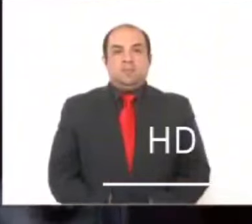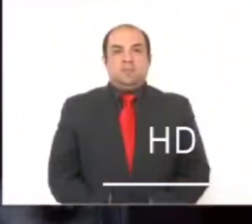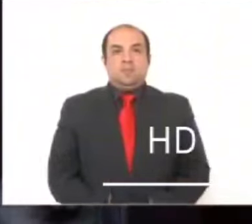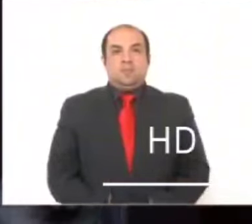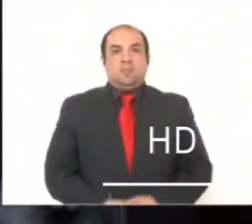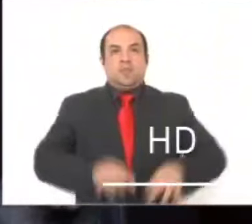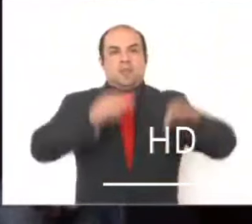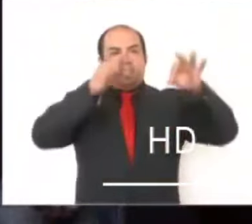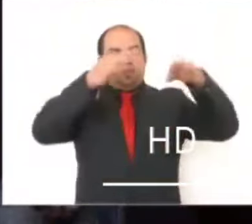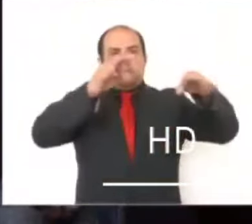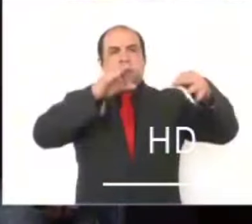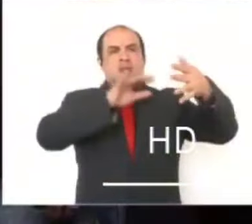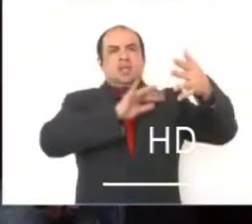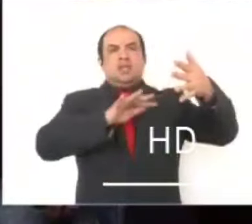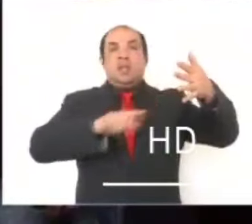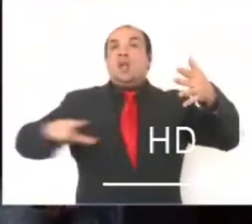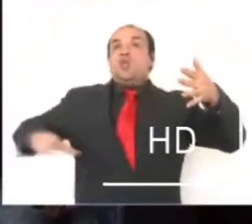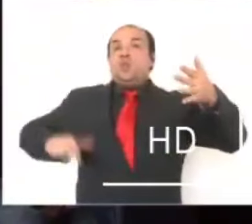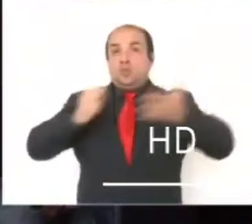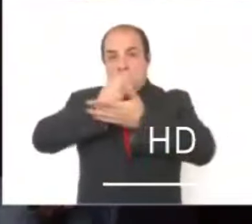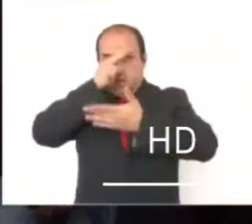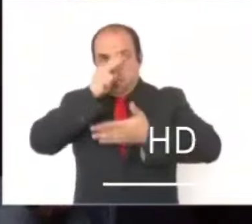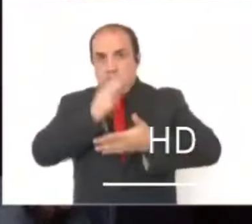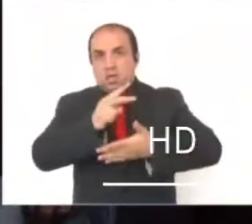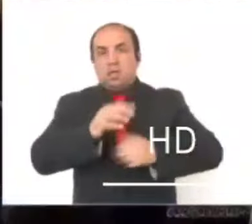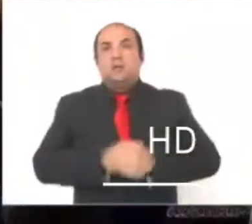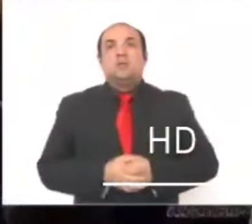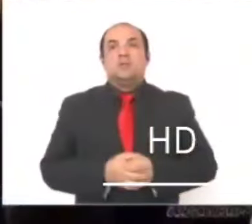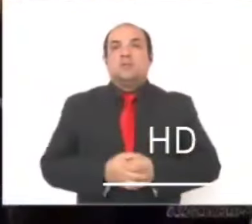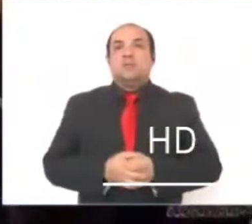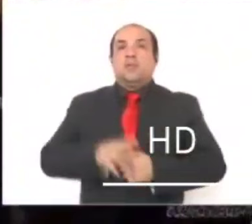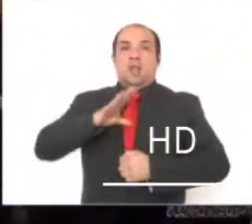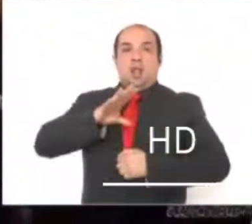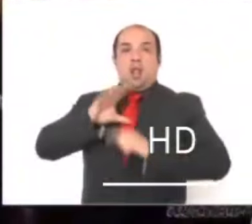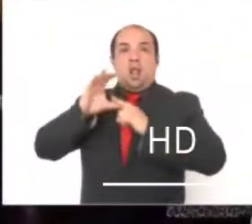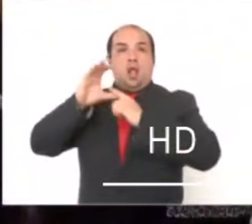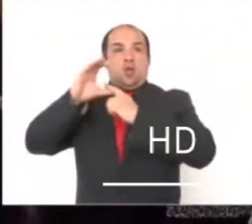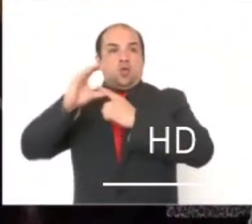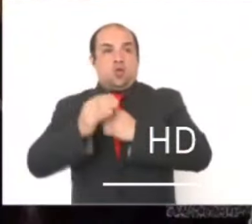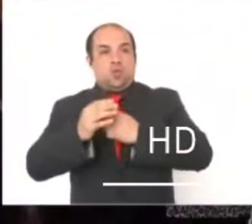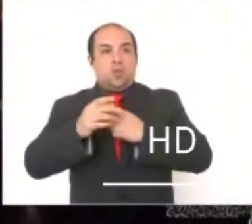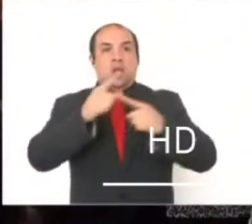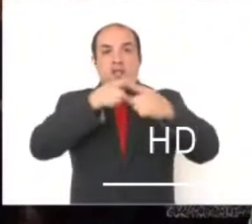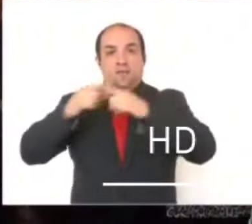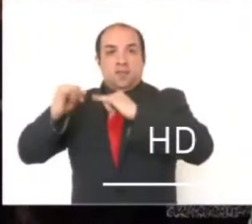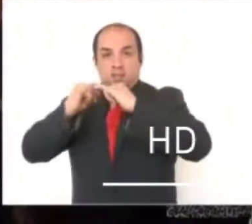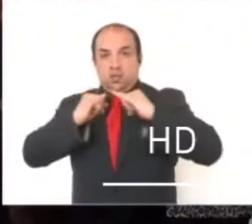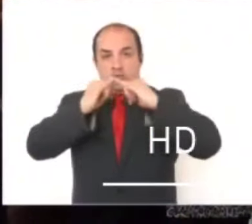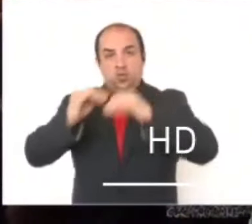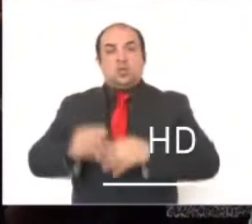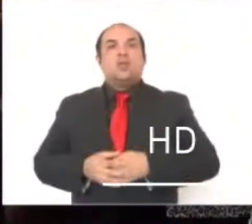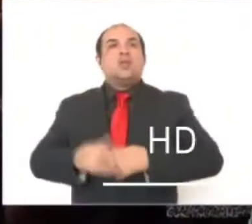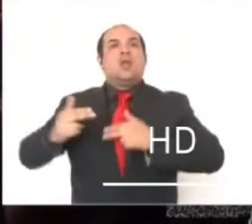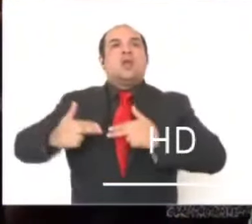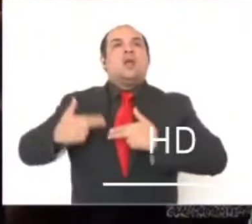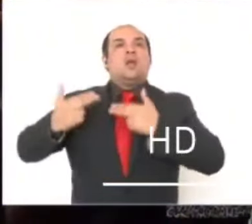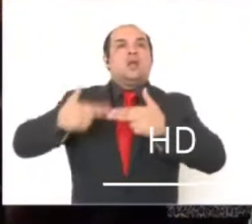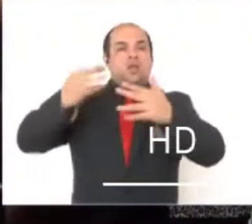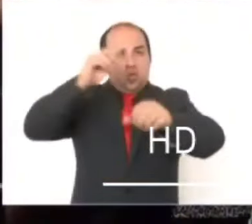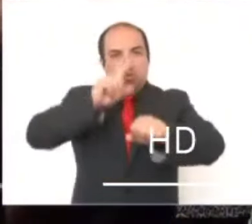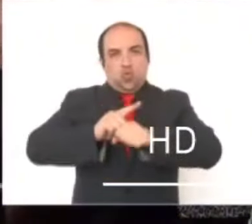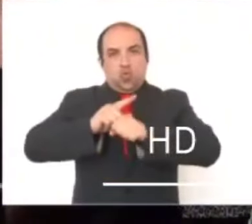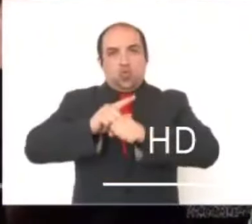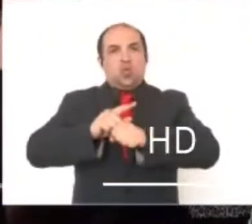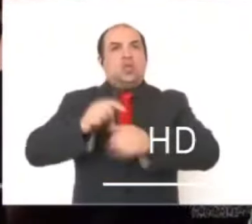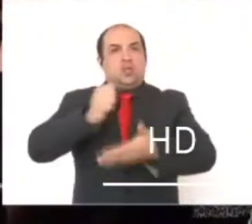La declaratoria a la letra dice: el Gobierno de la Ciudad de México, a través de la Comisión Interinstitucional de Patrimonio Cultural Inmaterial de la Ciudad